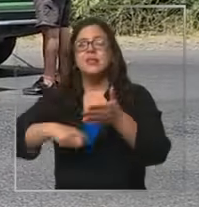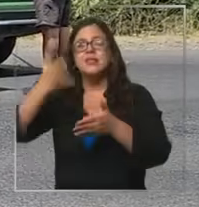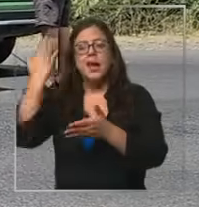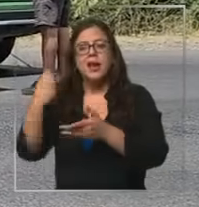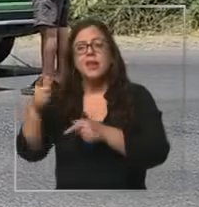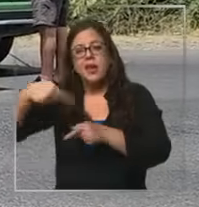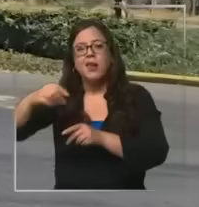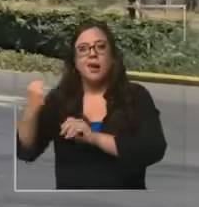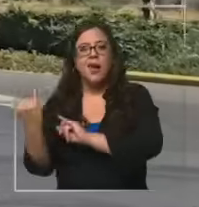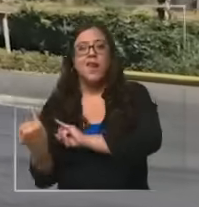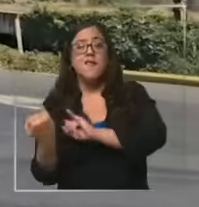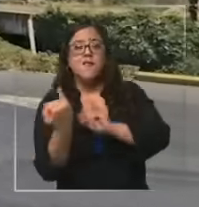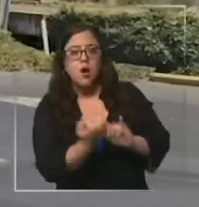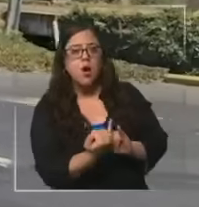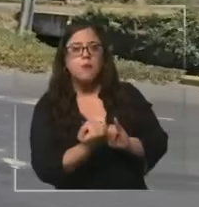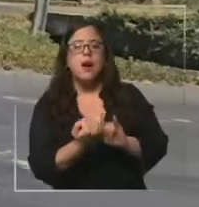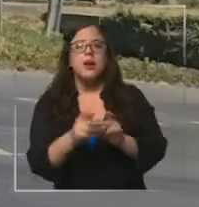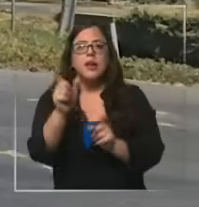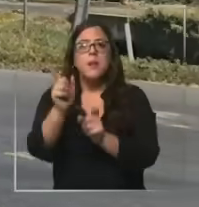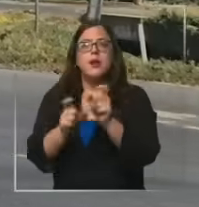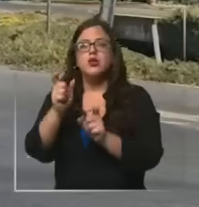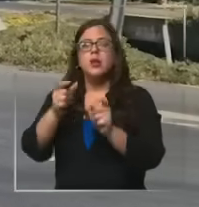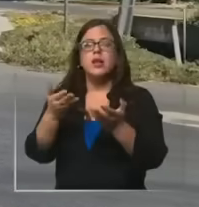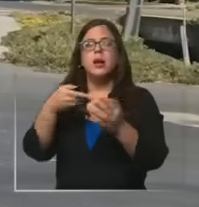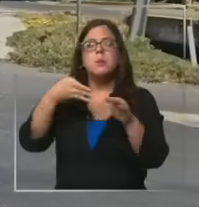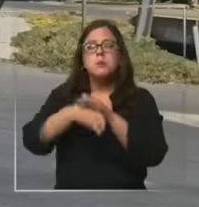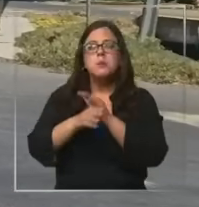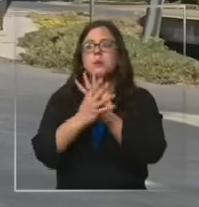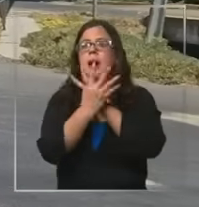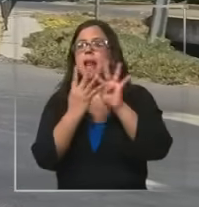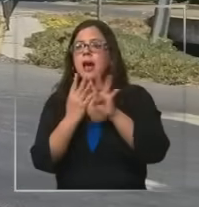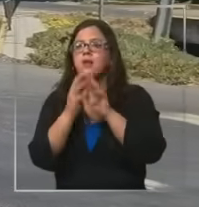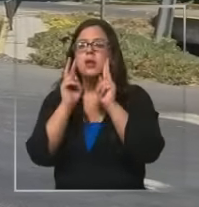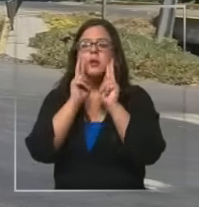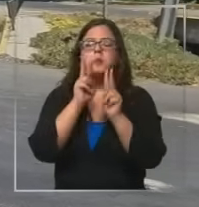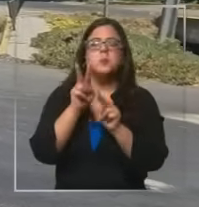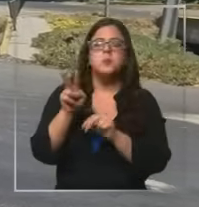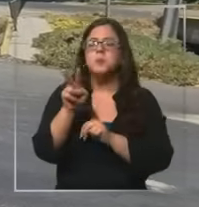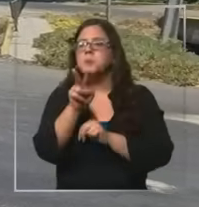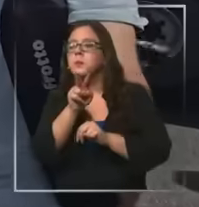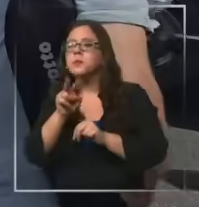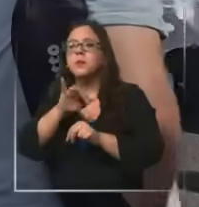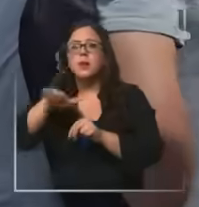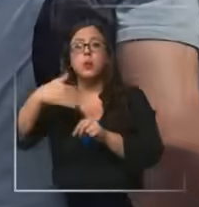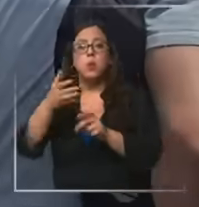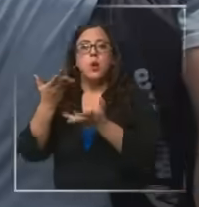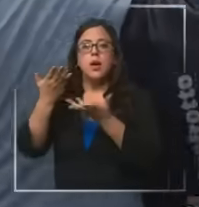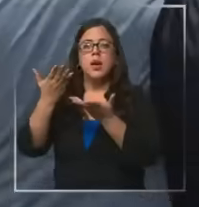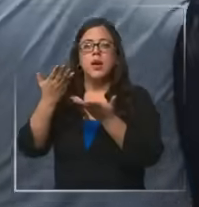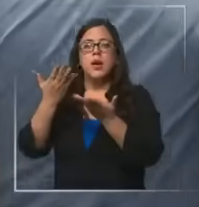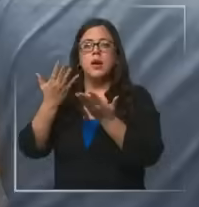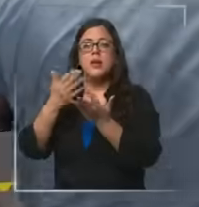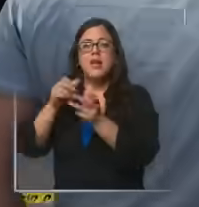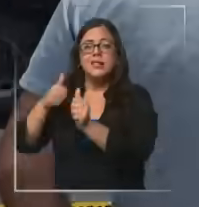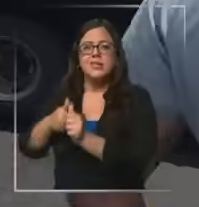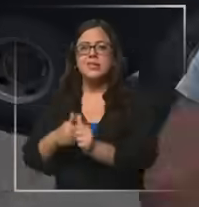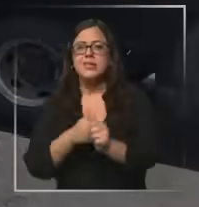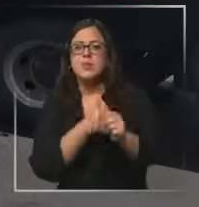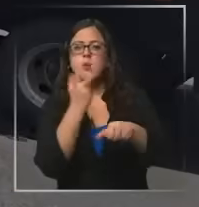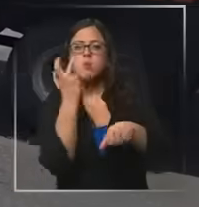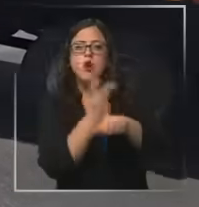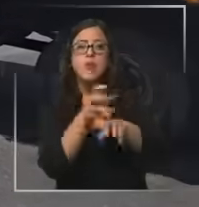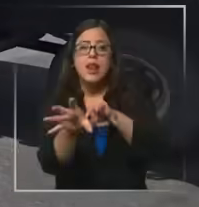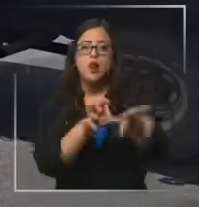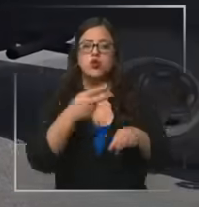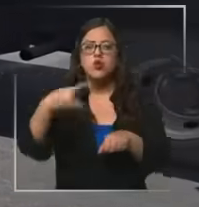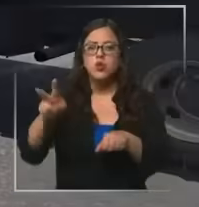atrás, que individuos ingresaban hasta las ferias para marcarlos y luego seguirlos para quitarles no solo la mercadería, sino que también